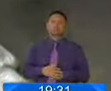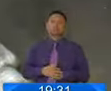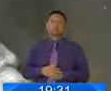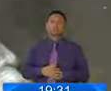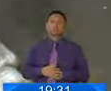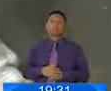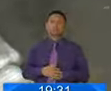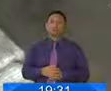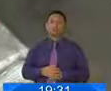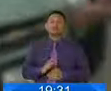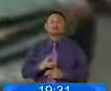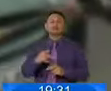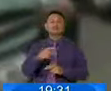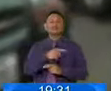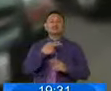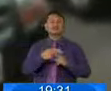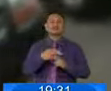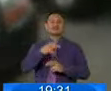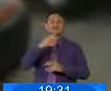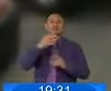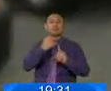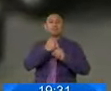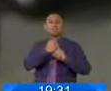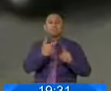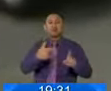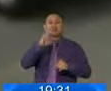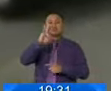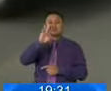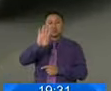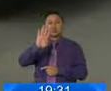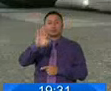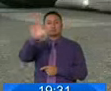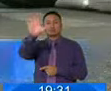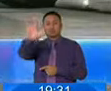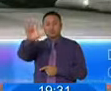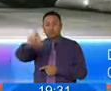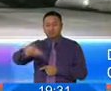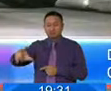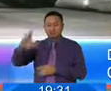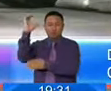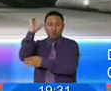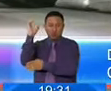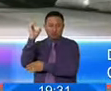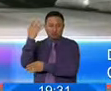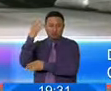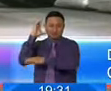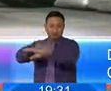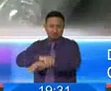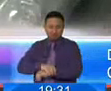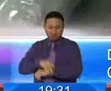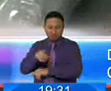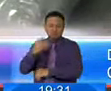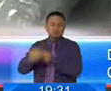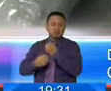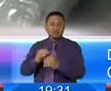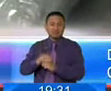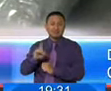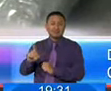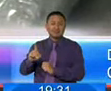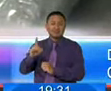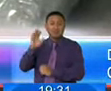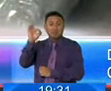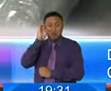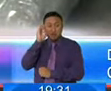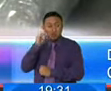El operativo denominado Impacto 74 logró la captura de 5 personas de nacionalidad colombiana que se dedicaban presuntamente al acopio